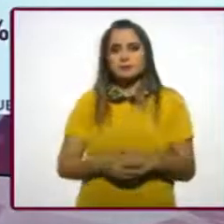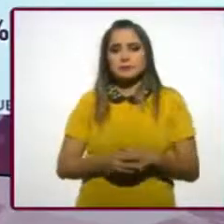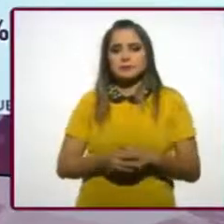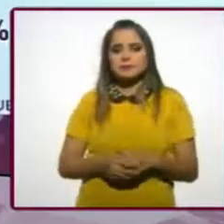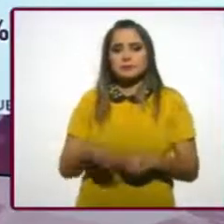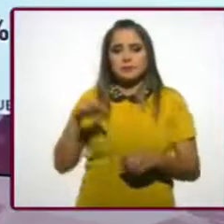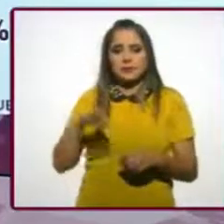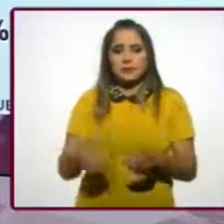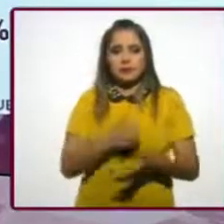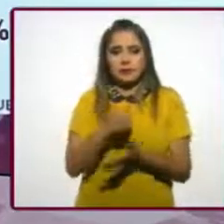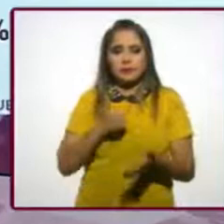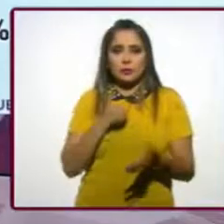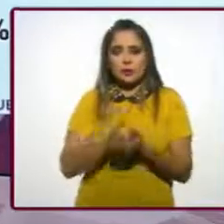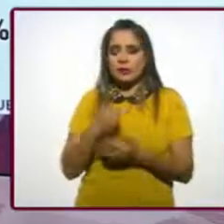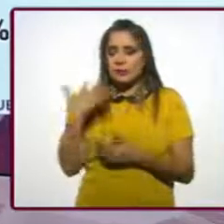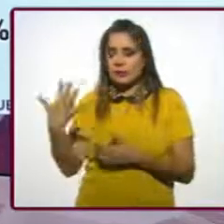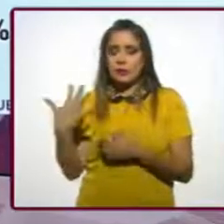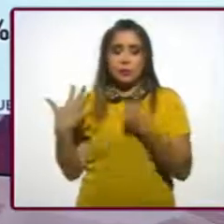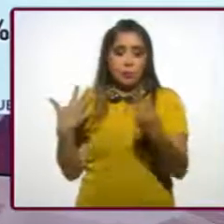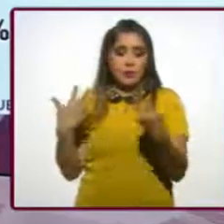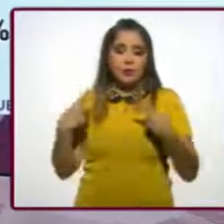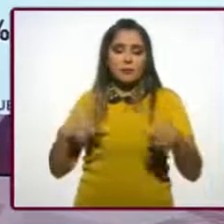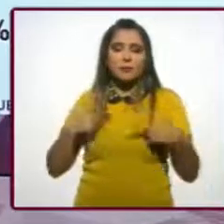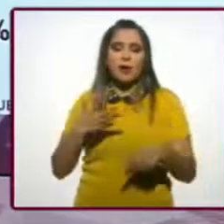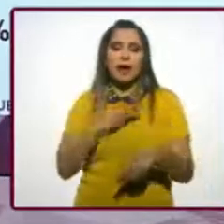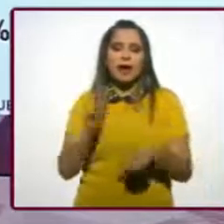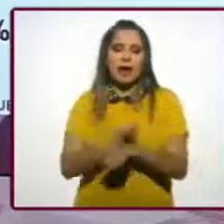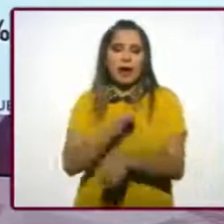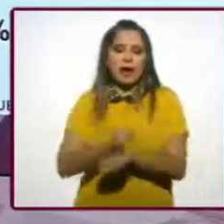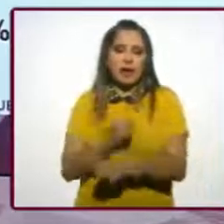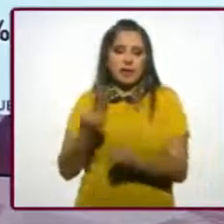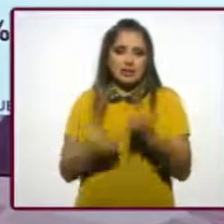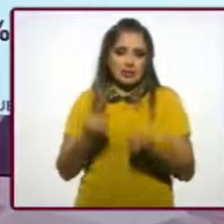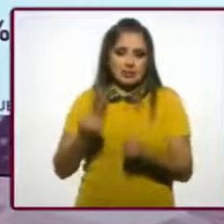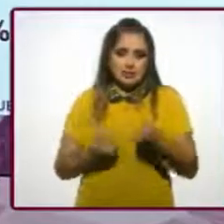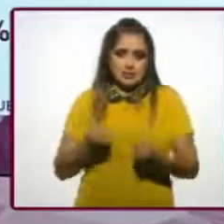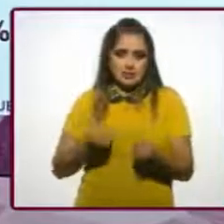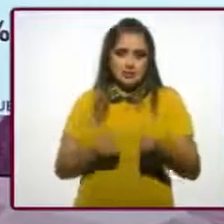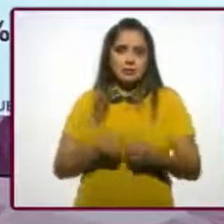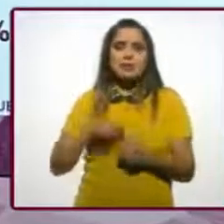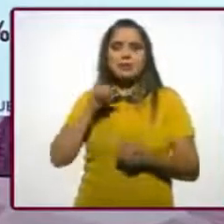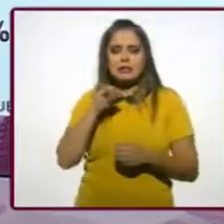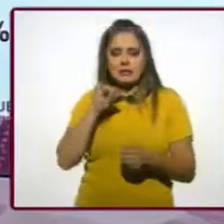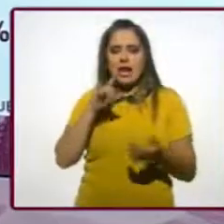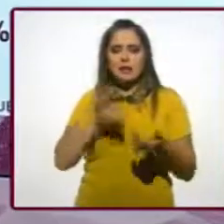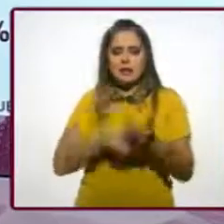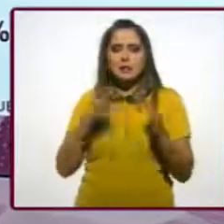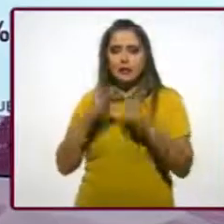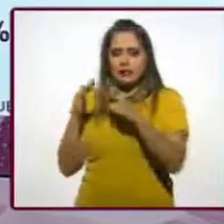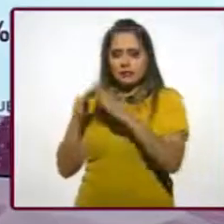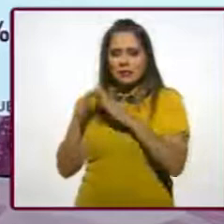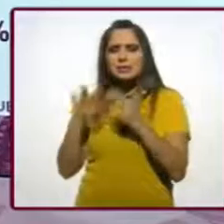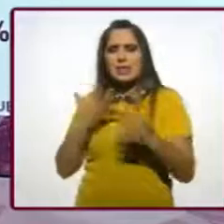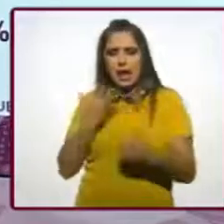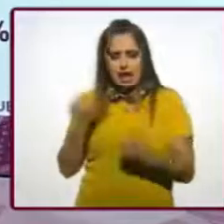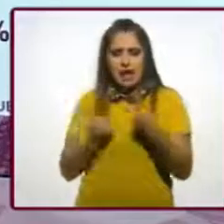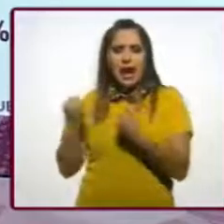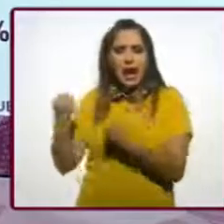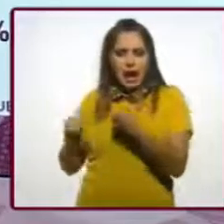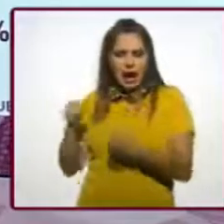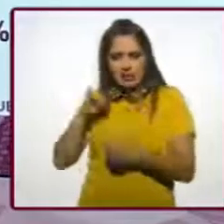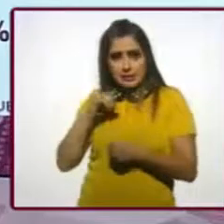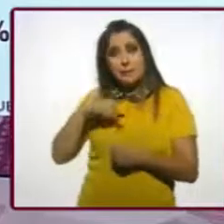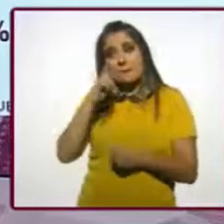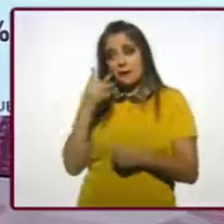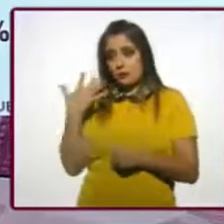es solamente 1 de cada 5 ciudadanos. Si bien es cierto que la mitad de los hogares tienen automóvil, solamente 1